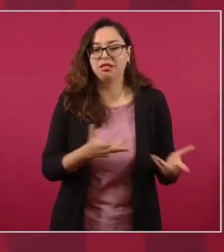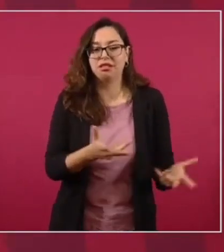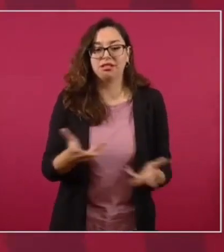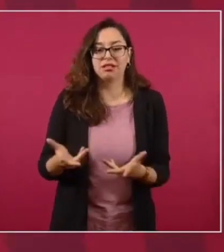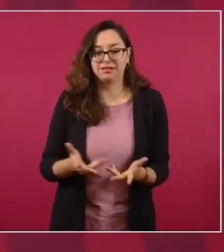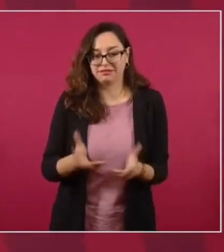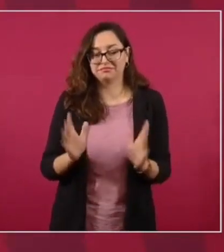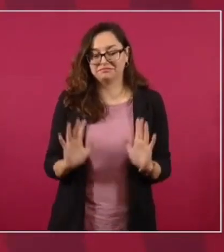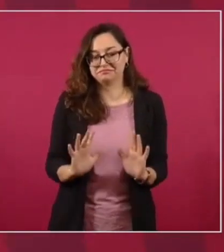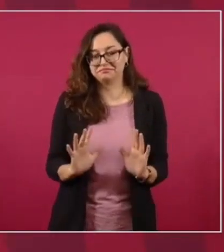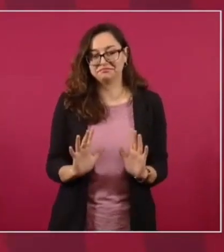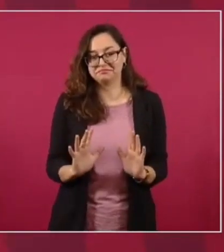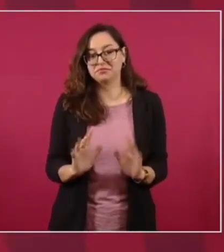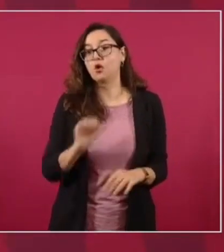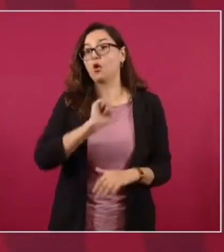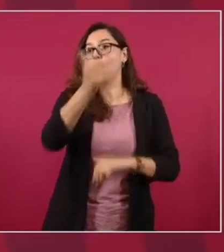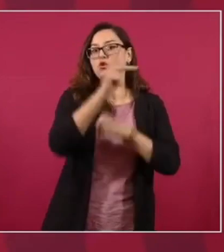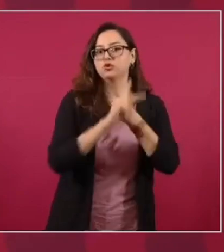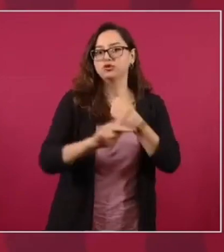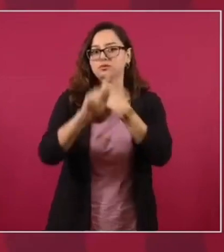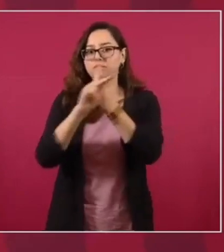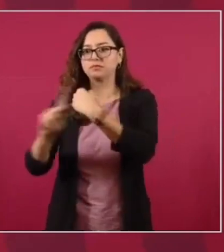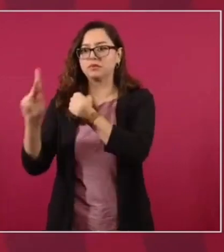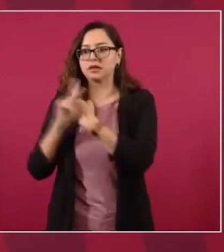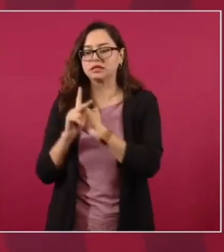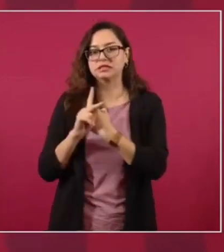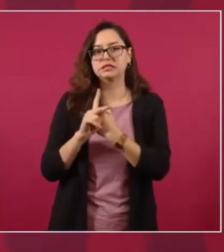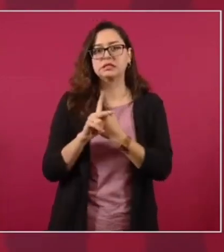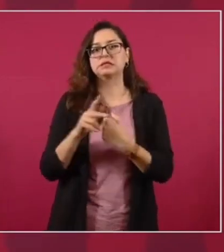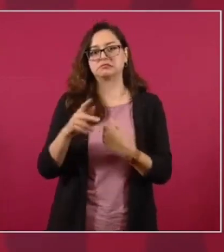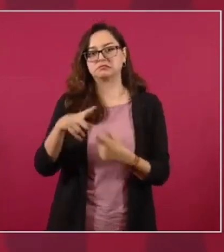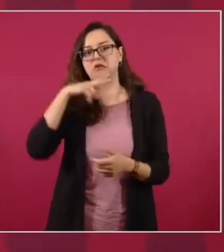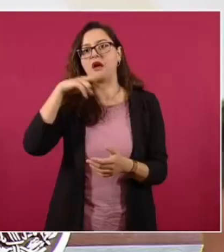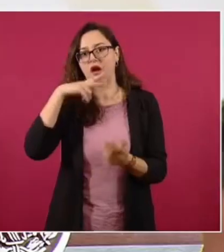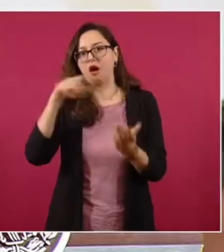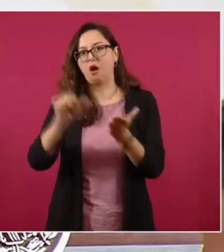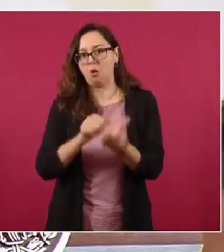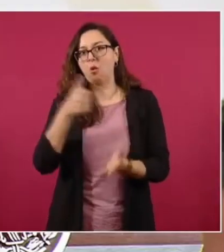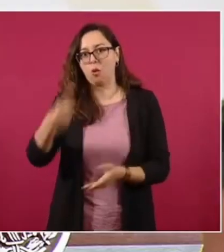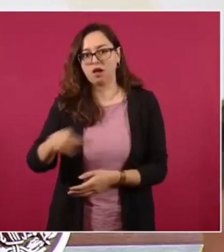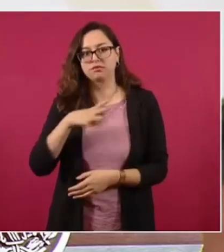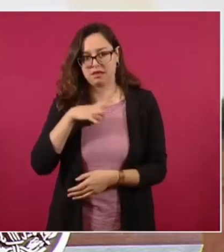ganarse el mercado de Estados Unidos,